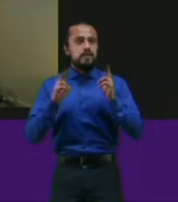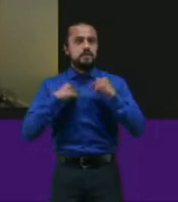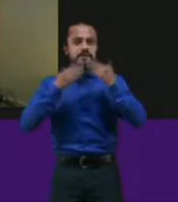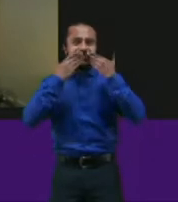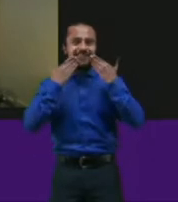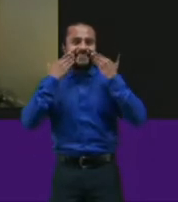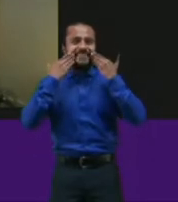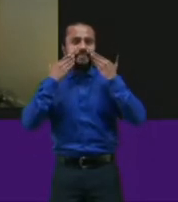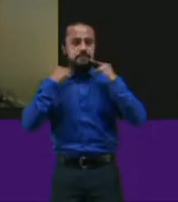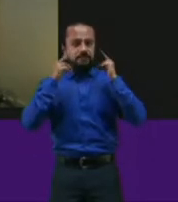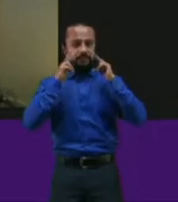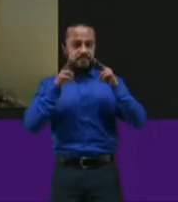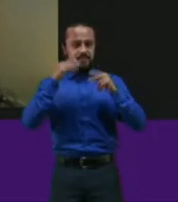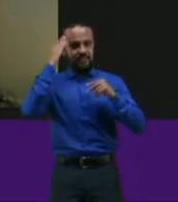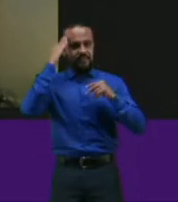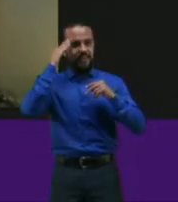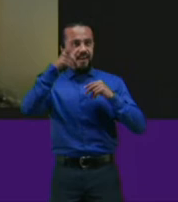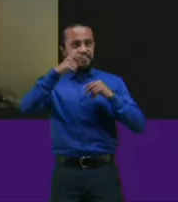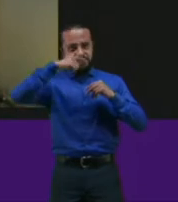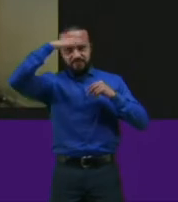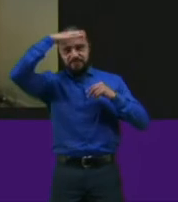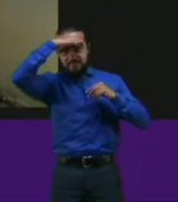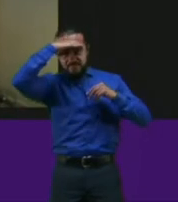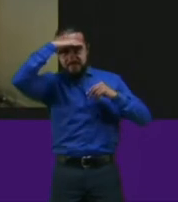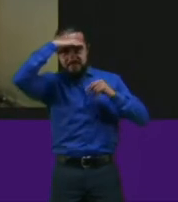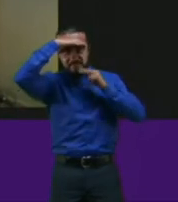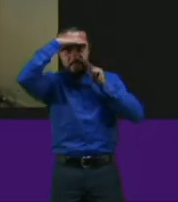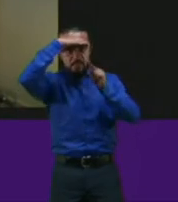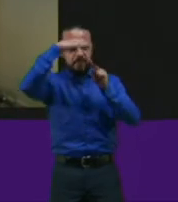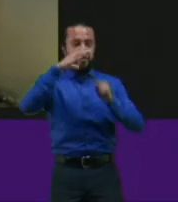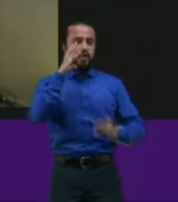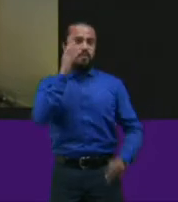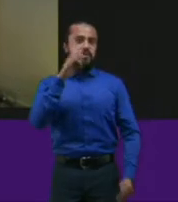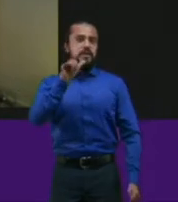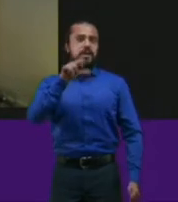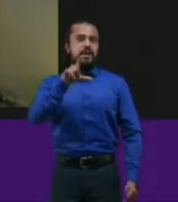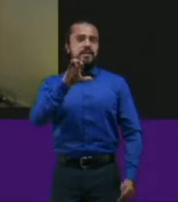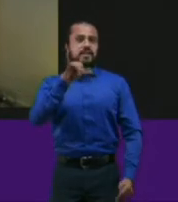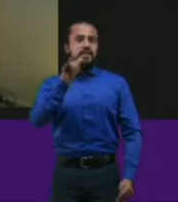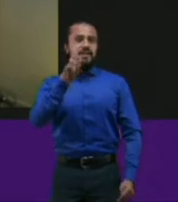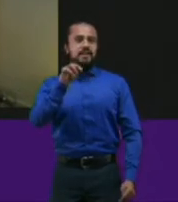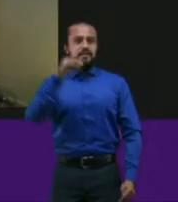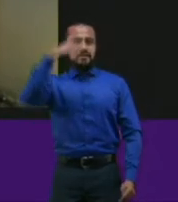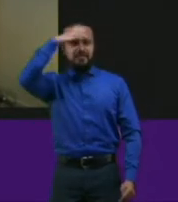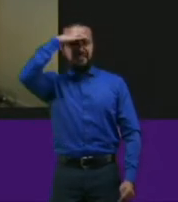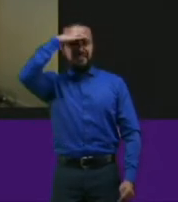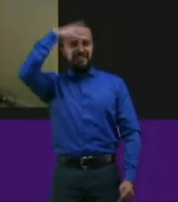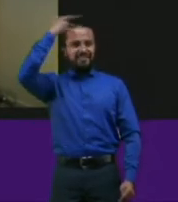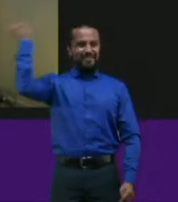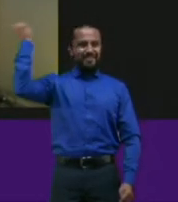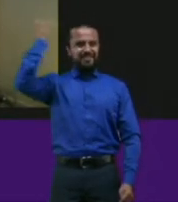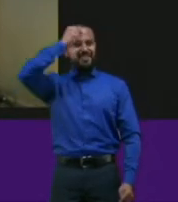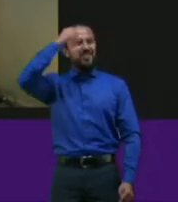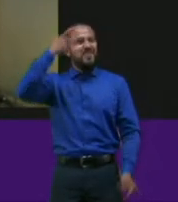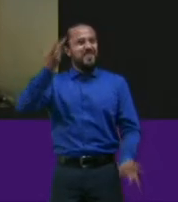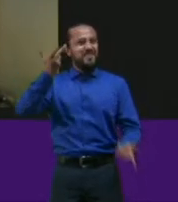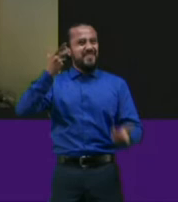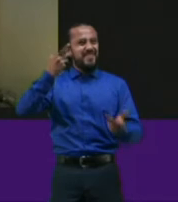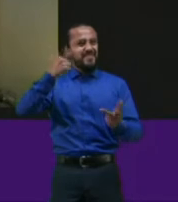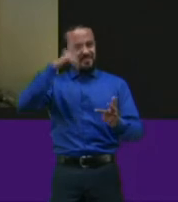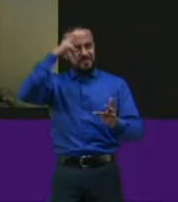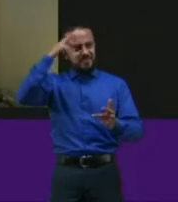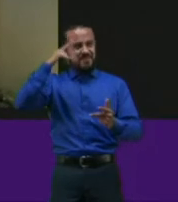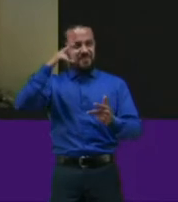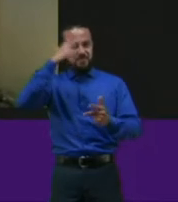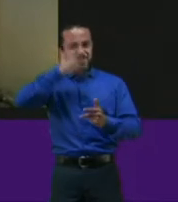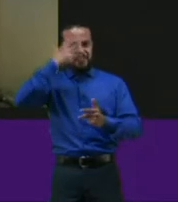veo esto, no solo por la cachuchita de la gorrita de Alejandro que se le va y se le quita. Yo quiero una de esas, Alejo, para mis próximos Facebook Live,